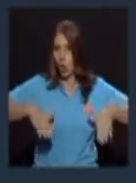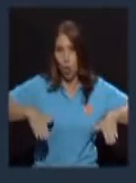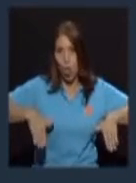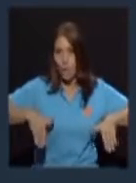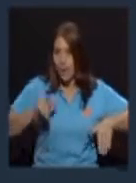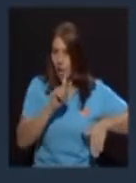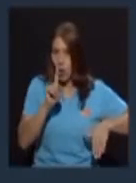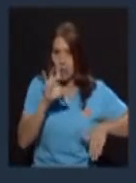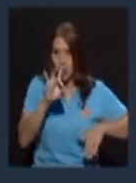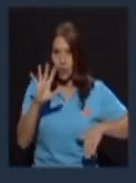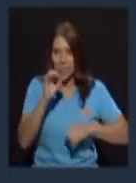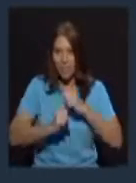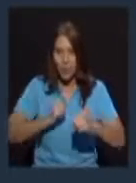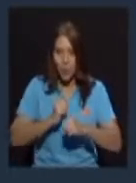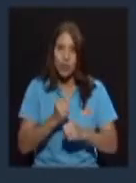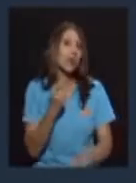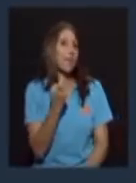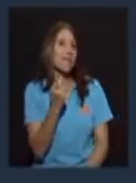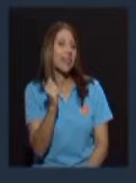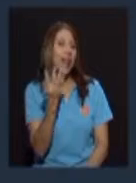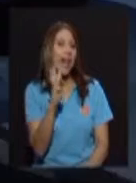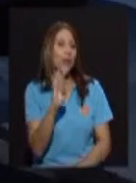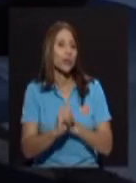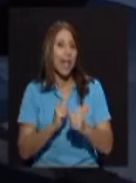85, me faltan 14 y medio,